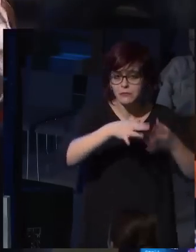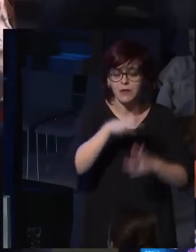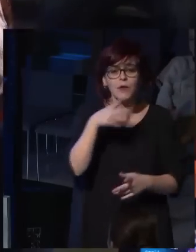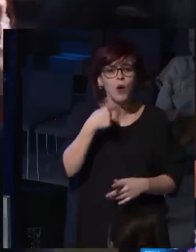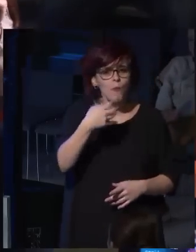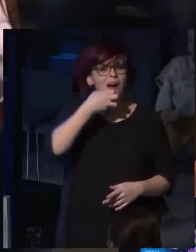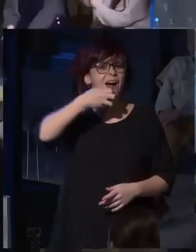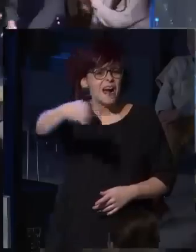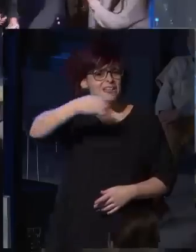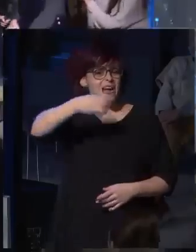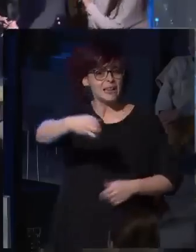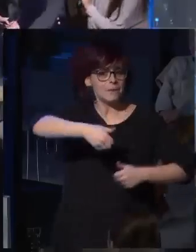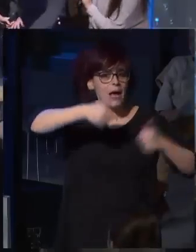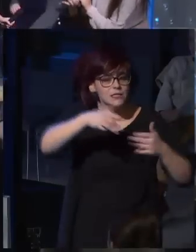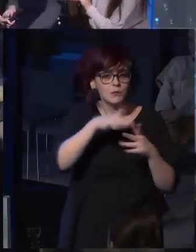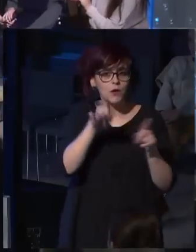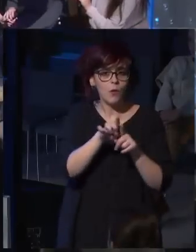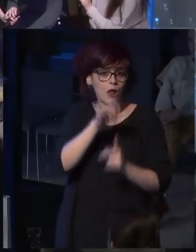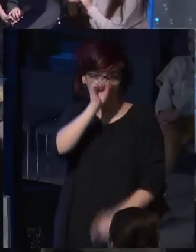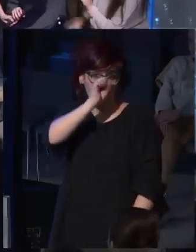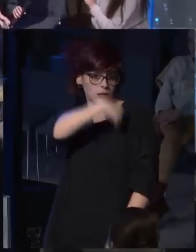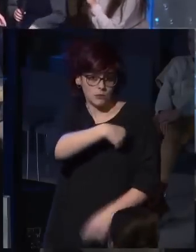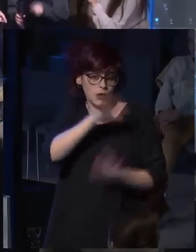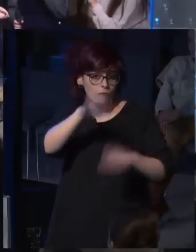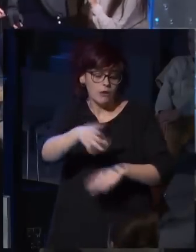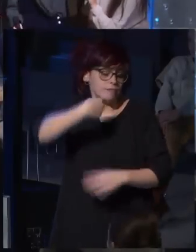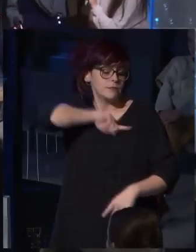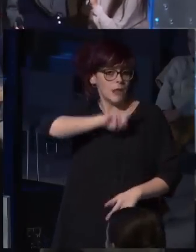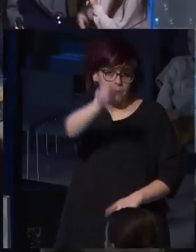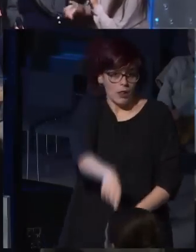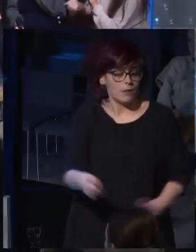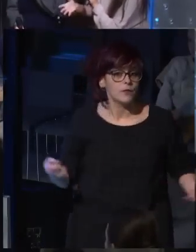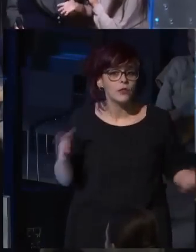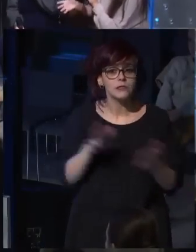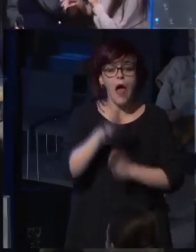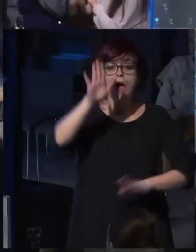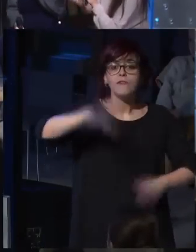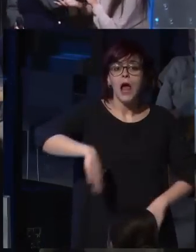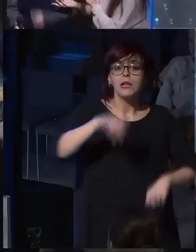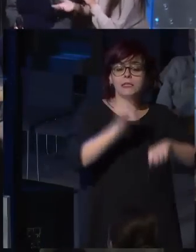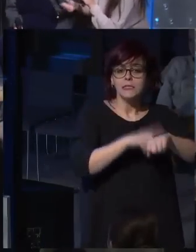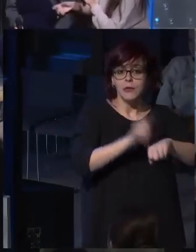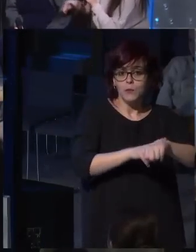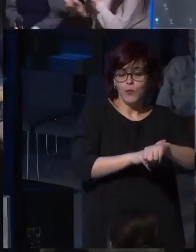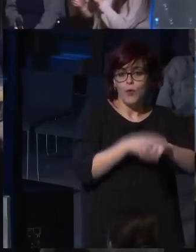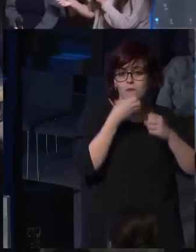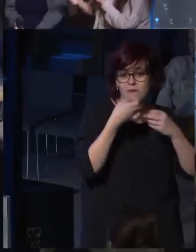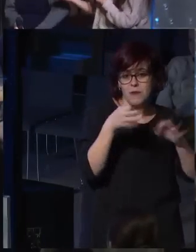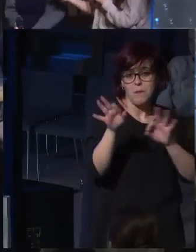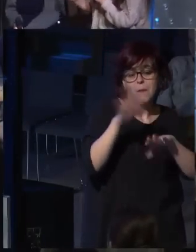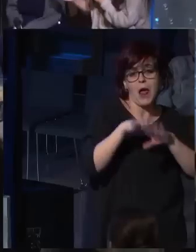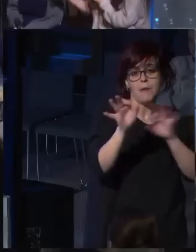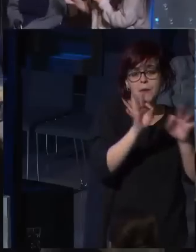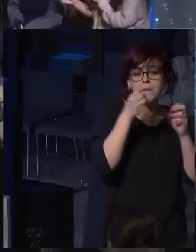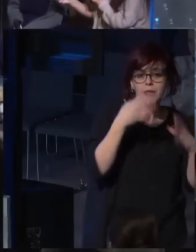cuanto más gritáis. Y no, gritad más. Y nos emborrachaba, y nos emborrachábamos nosotras también. Y entre que no tuvimos tiempo, todo el tiempo que quisimos, porque luego no,